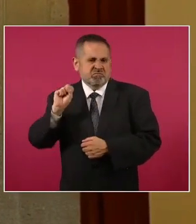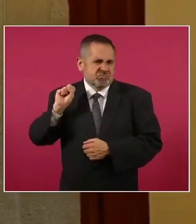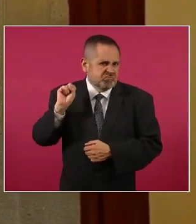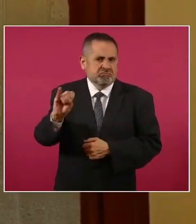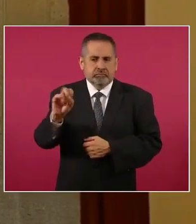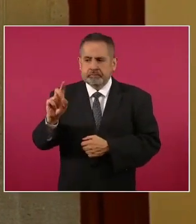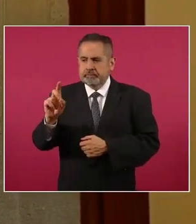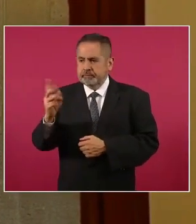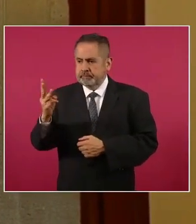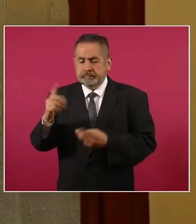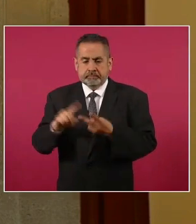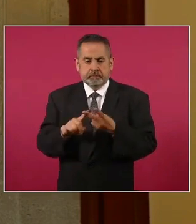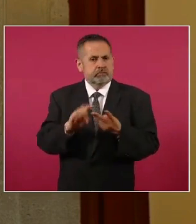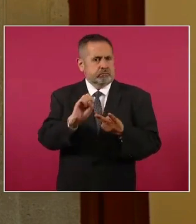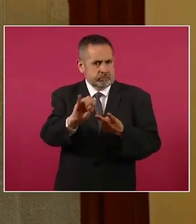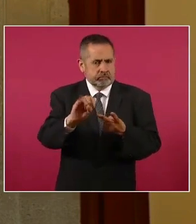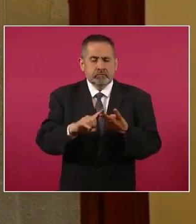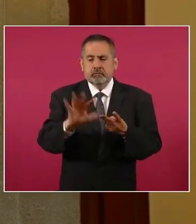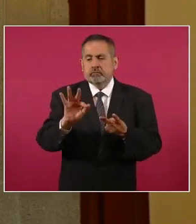favor 41,